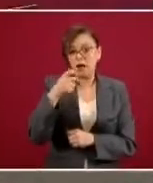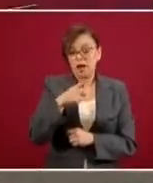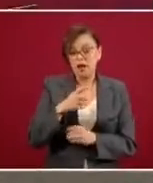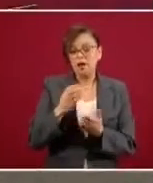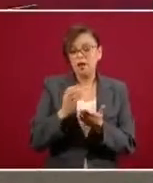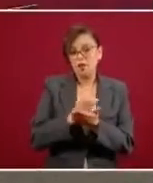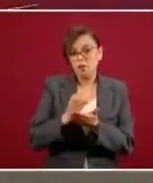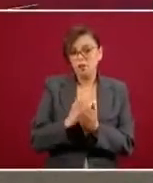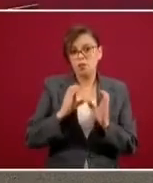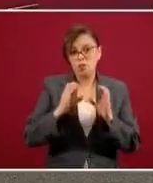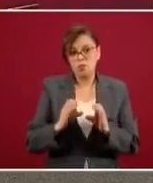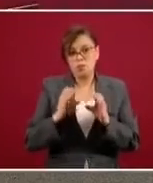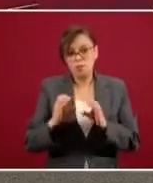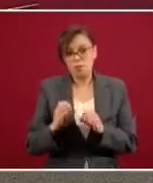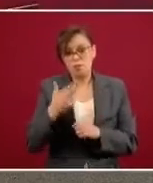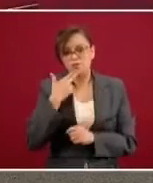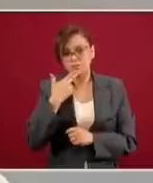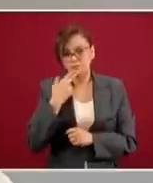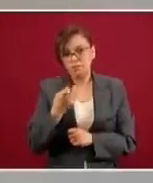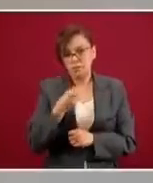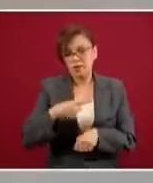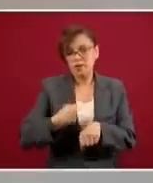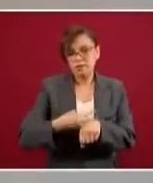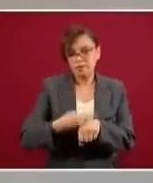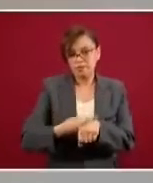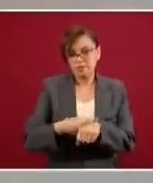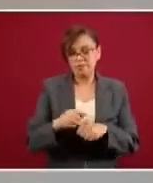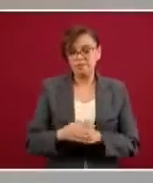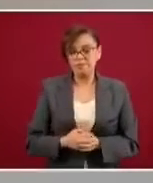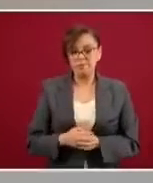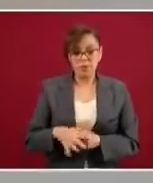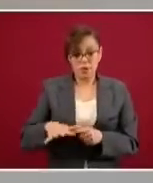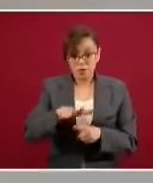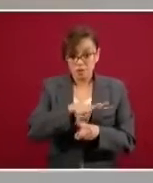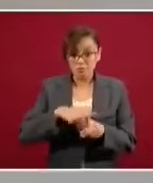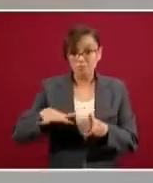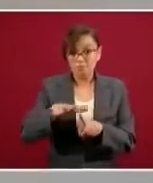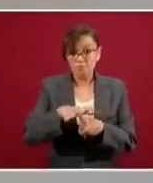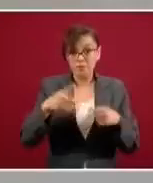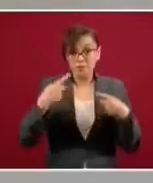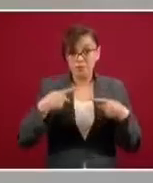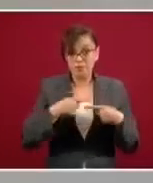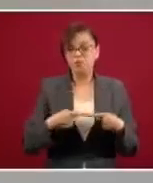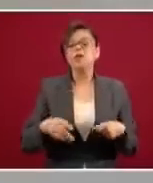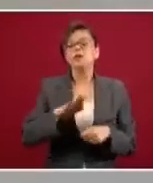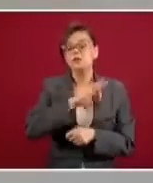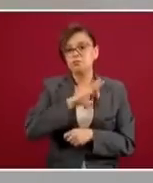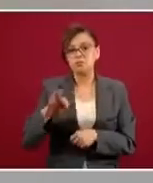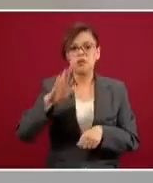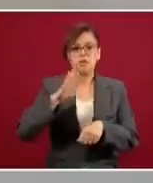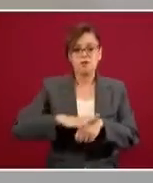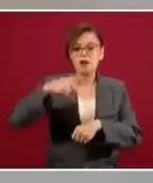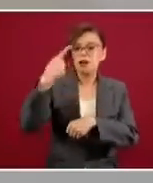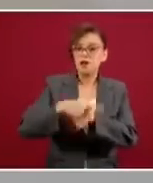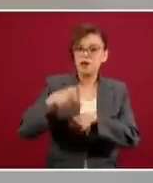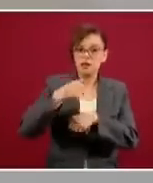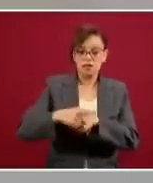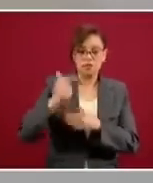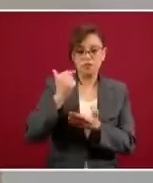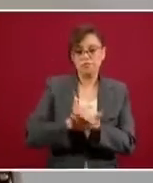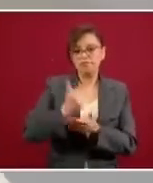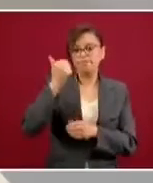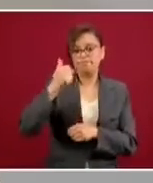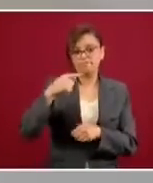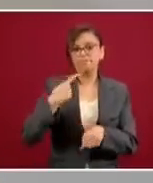enfermedades. Entonces, todas ellas son personas que tienen mayor riesgo de complicarse. Y ahí es donde está